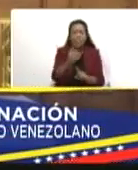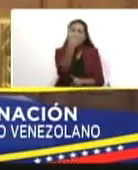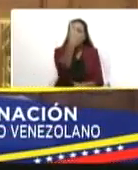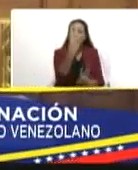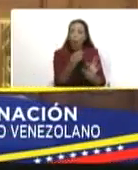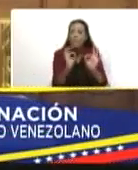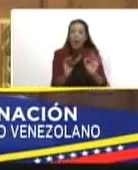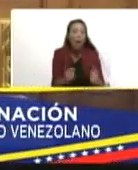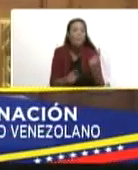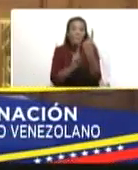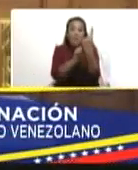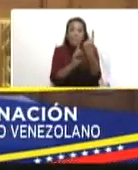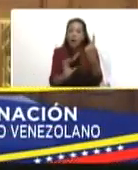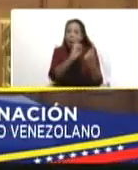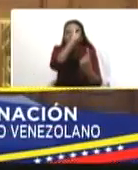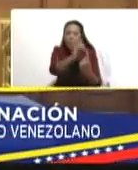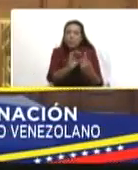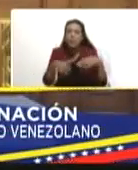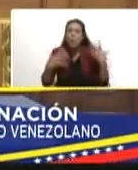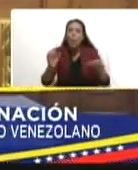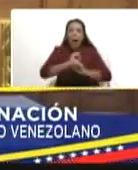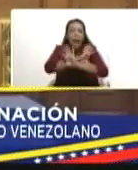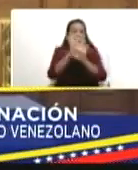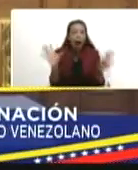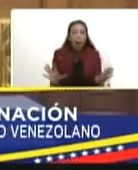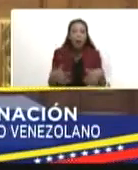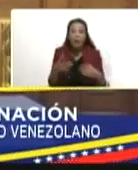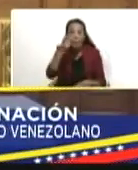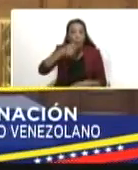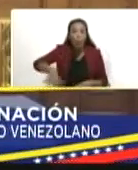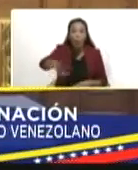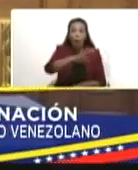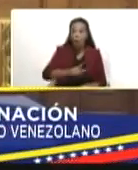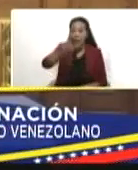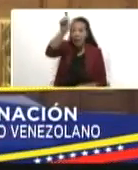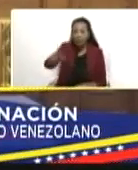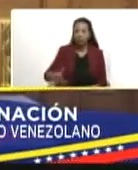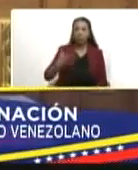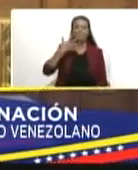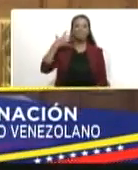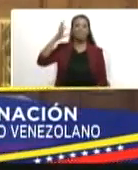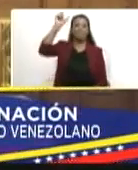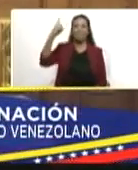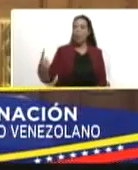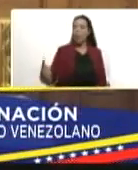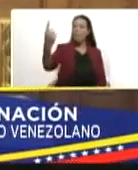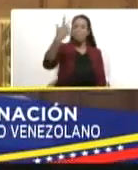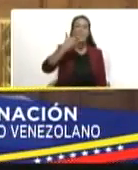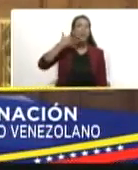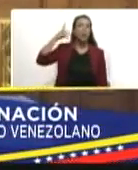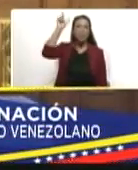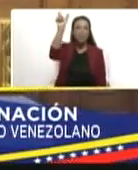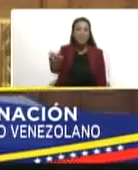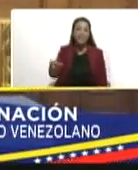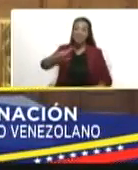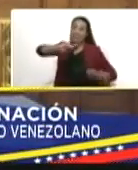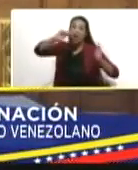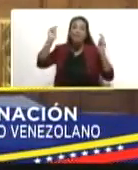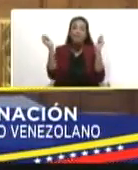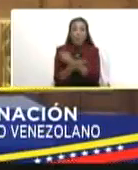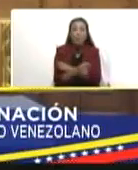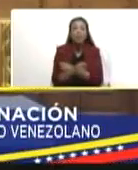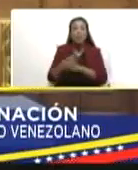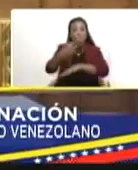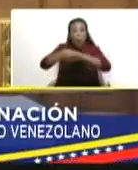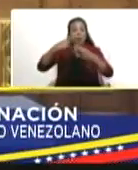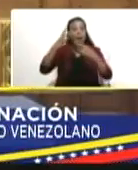clave de los albores de la Revolución que el pueblo sea el partícipe el protagonista de la transformación